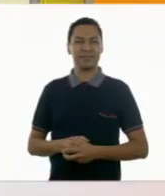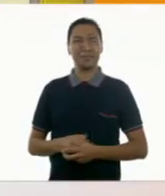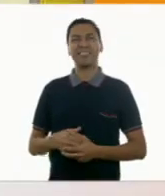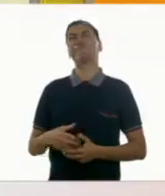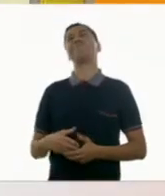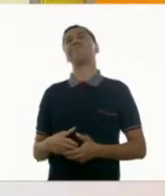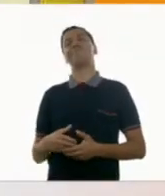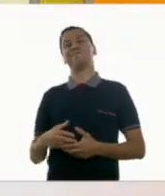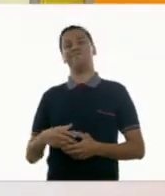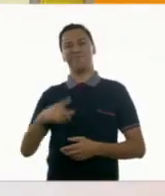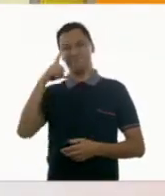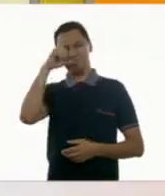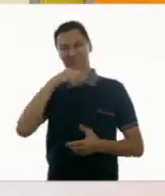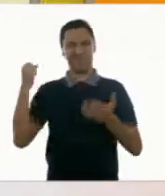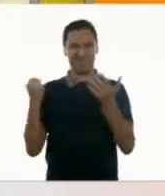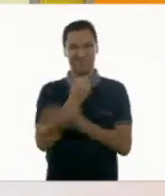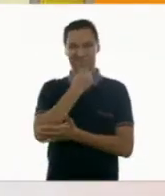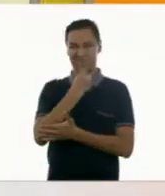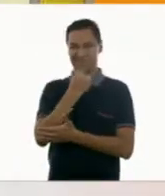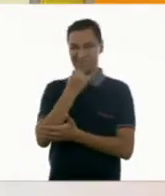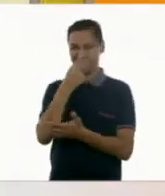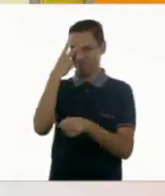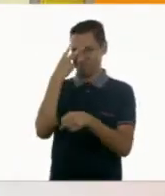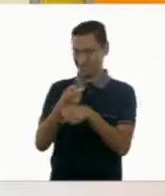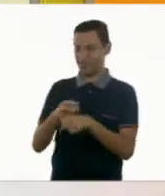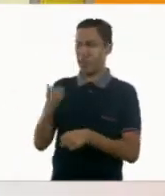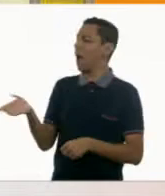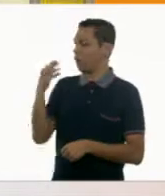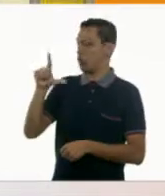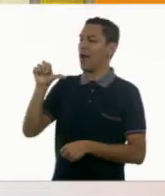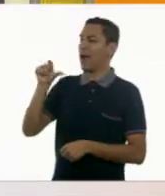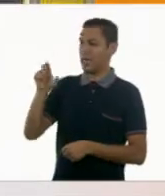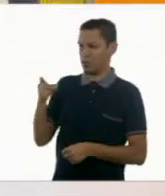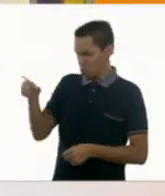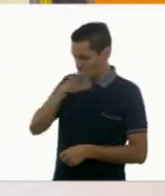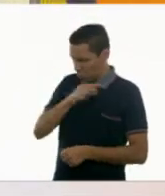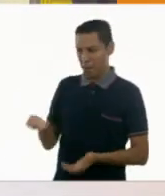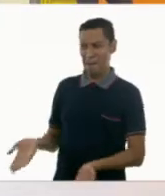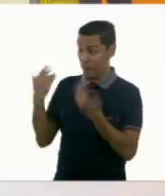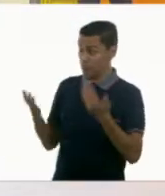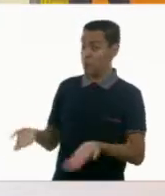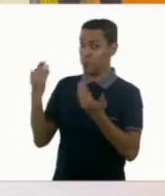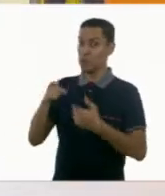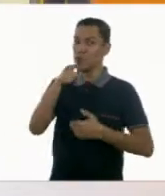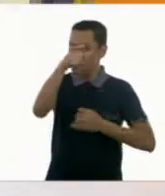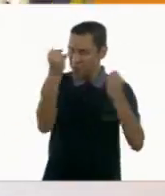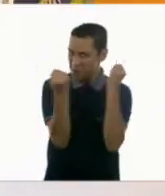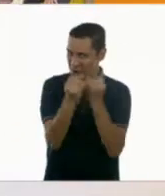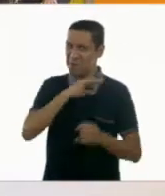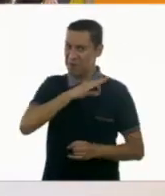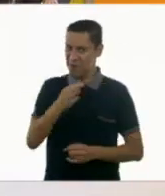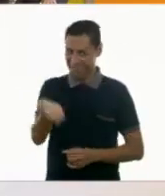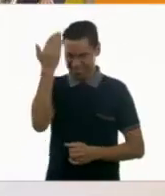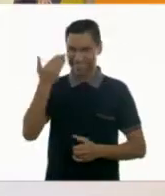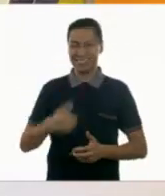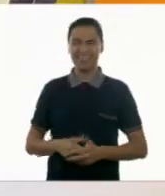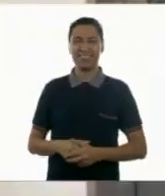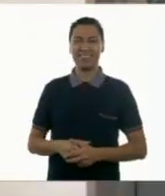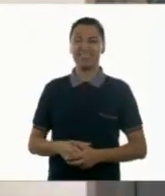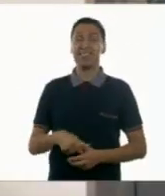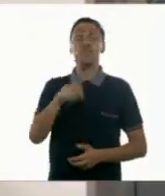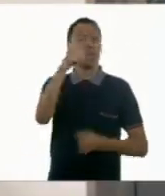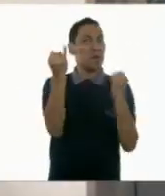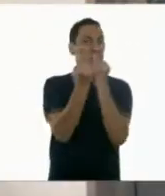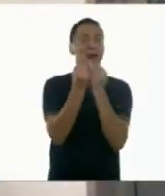¡No! Segundo intento. Vamos, Ale, tú puedes. Venga. En casa yo sé que pueden hacerlo. A ver. En casa ya llevan